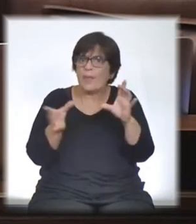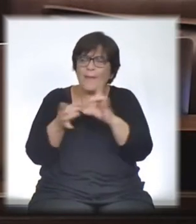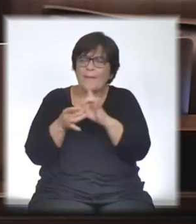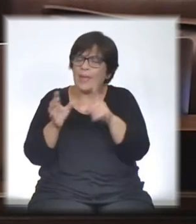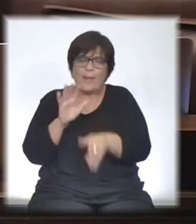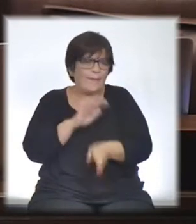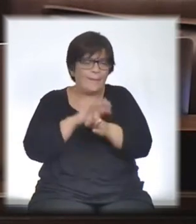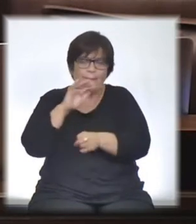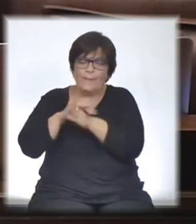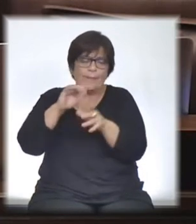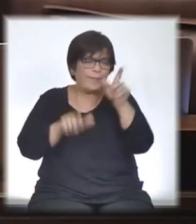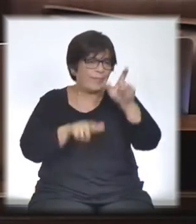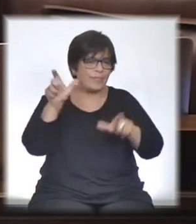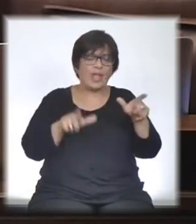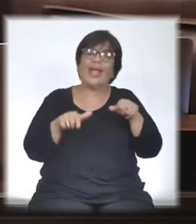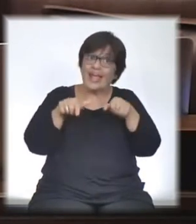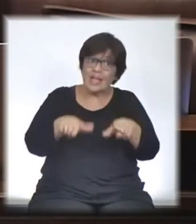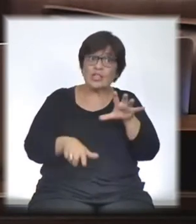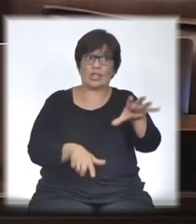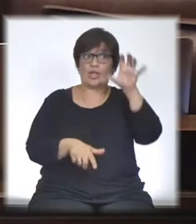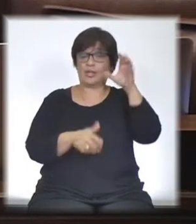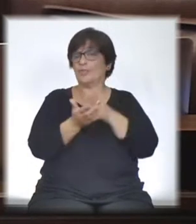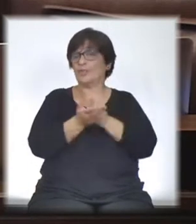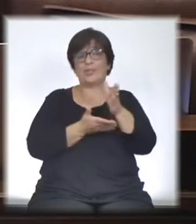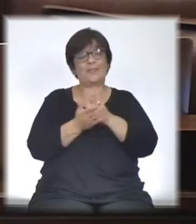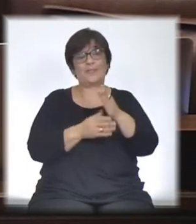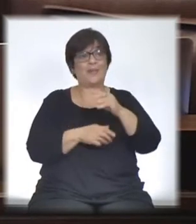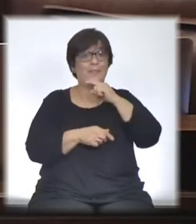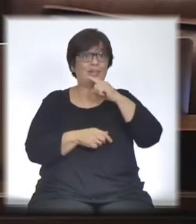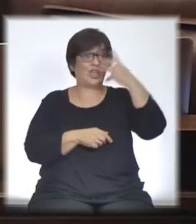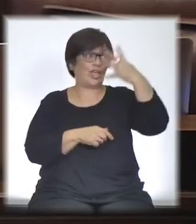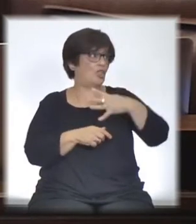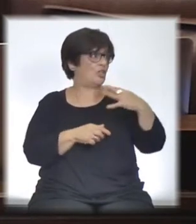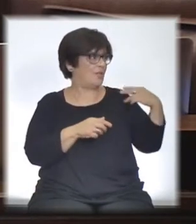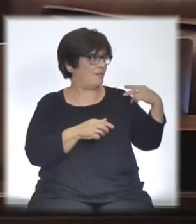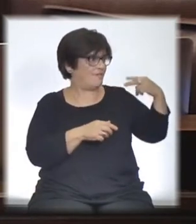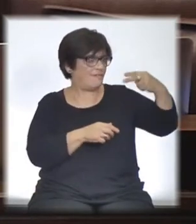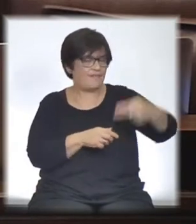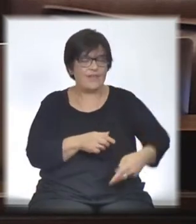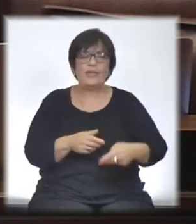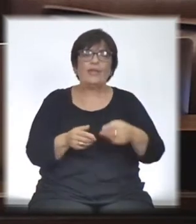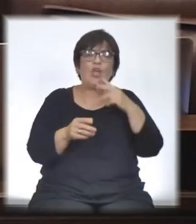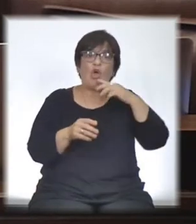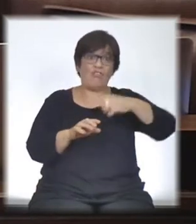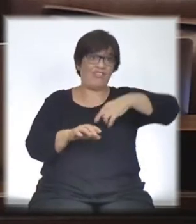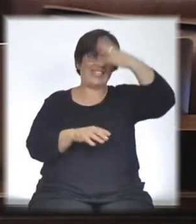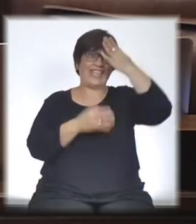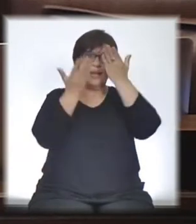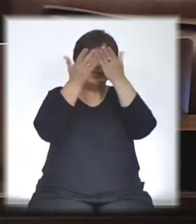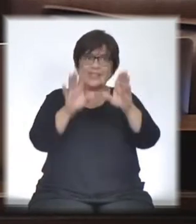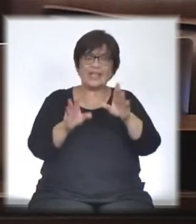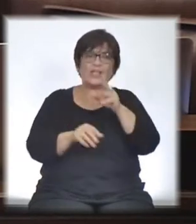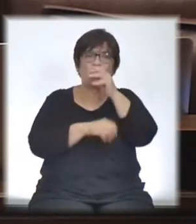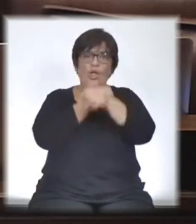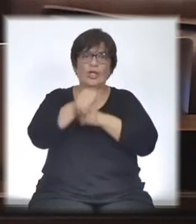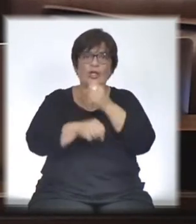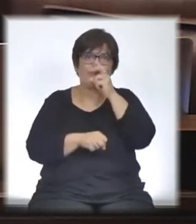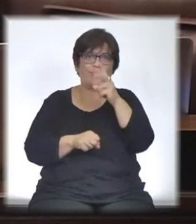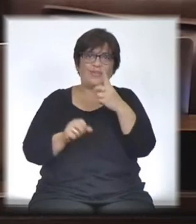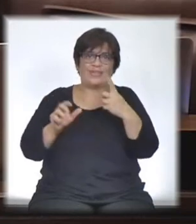lo que conmemoramos todos los 14 de marzo desde aquel día y como día oficial desde el año 2017.